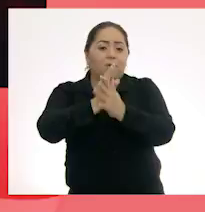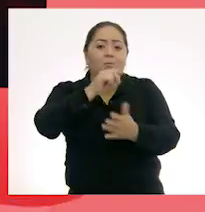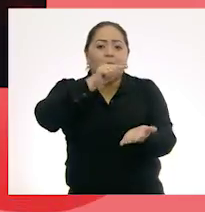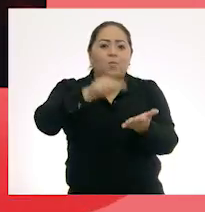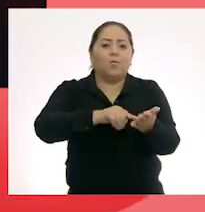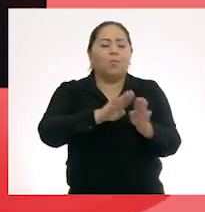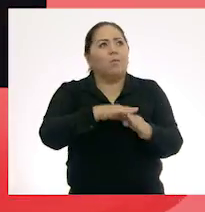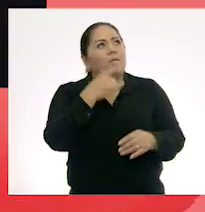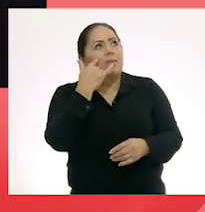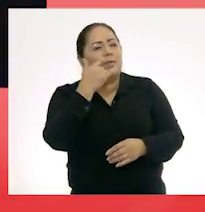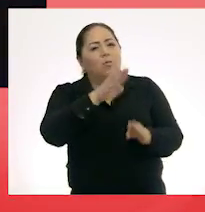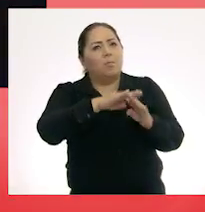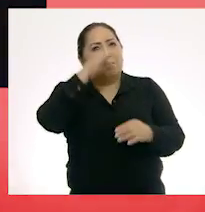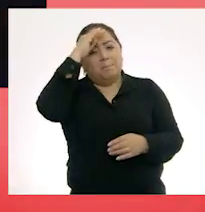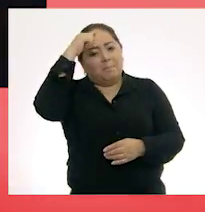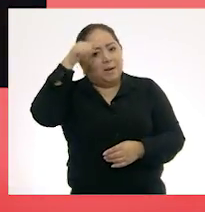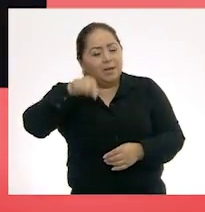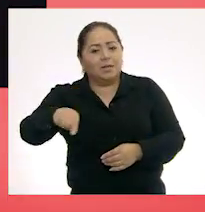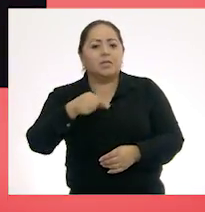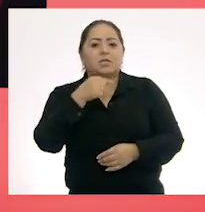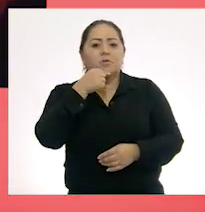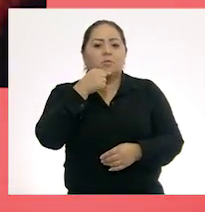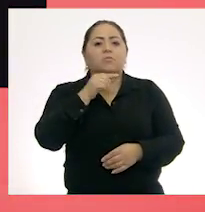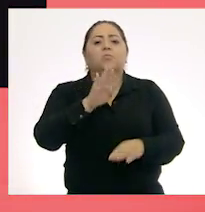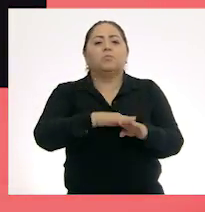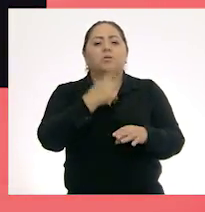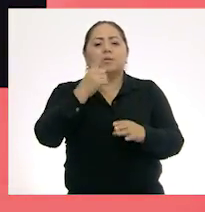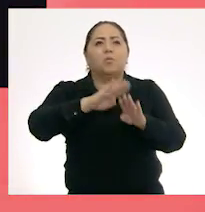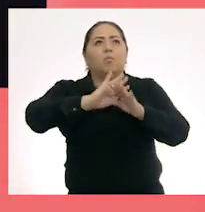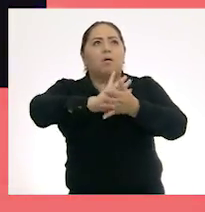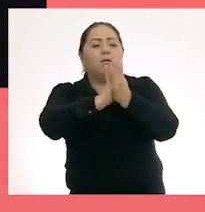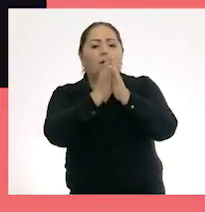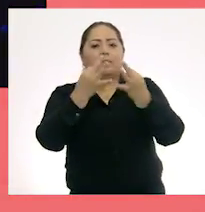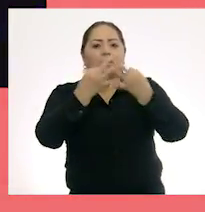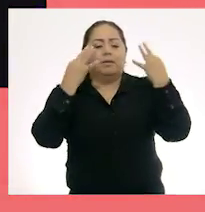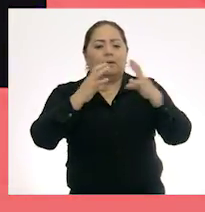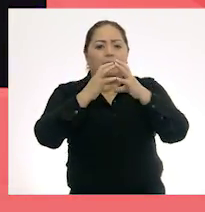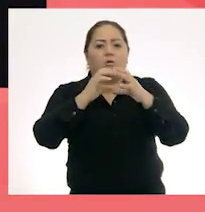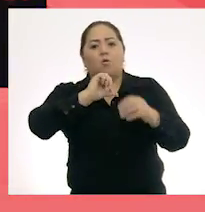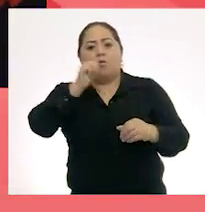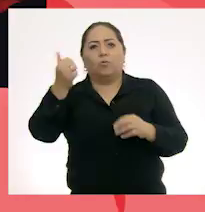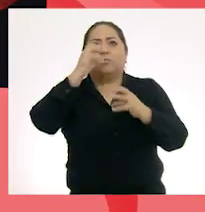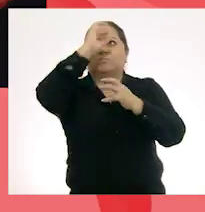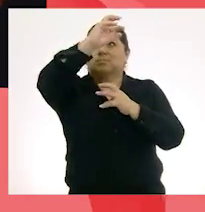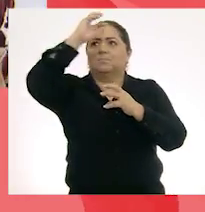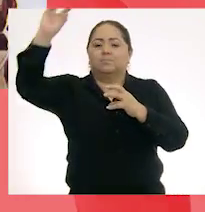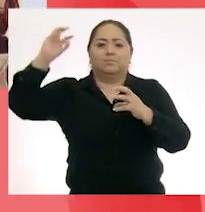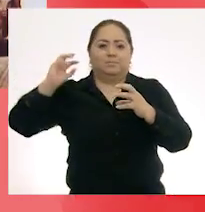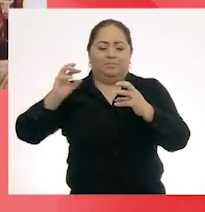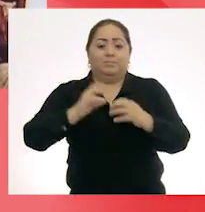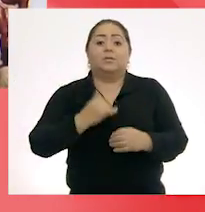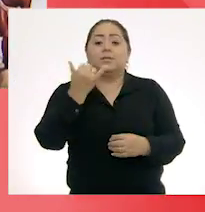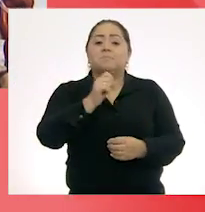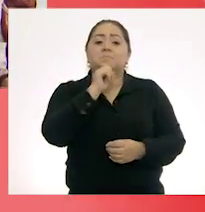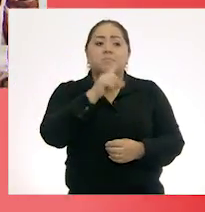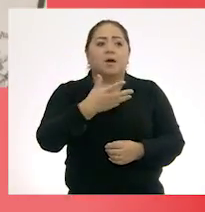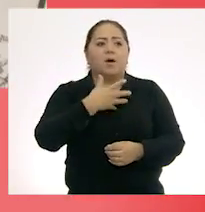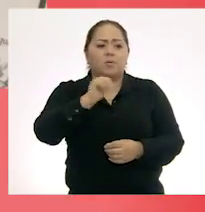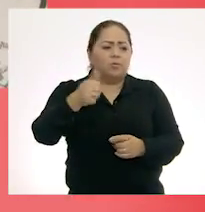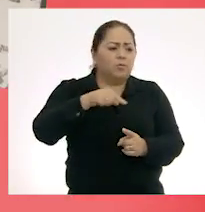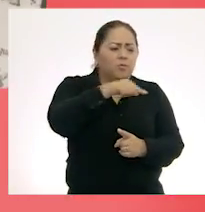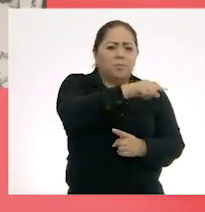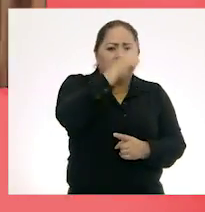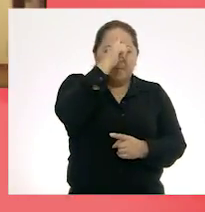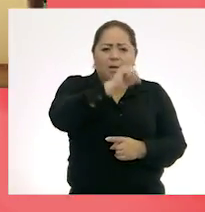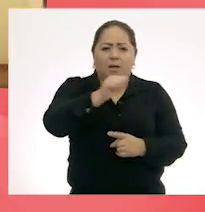espacio didáctico pensado en los niños, que habla de los ciclos de la Tierra en relación con otros astros. También hay un rincón